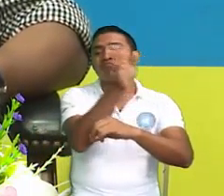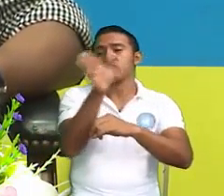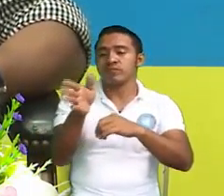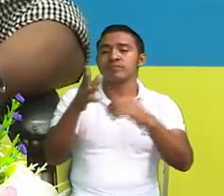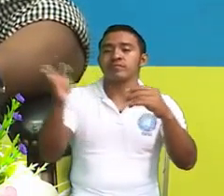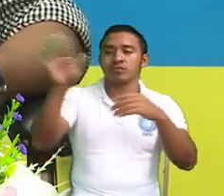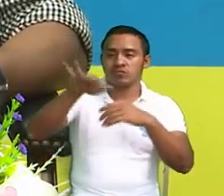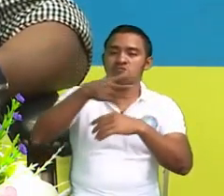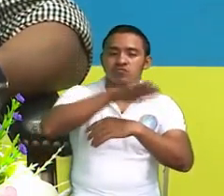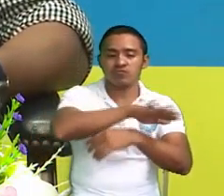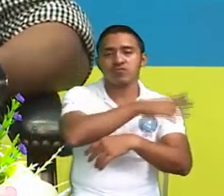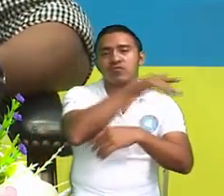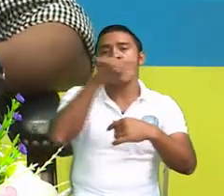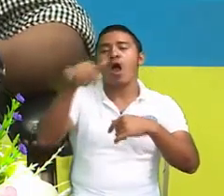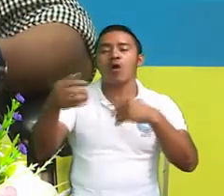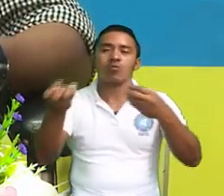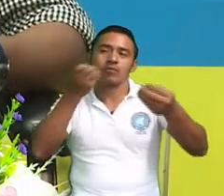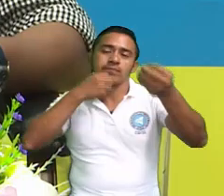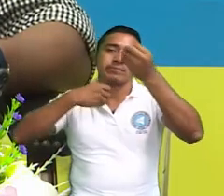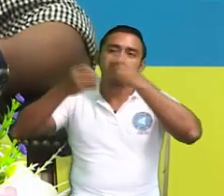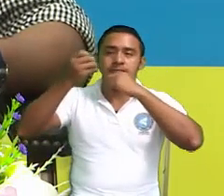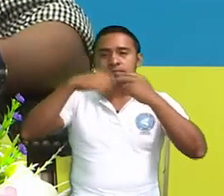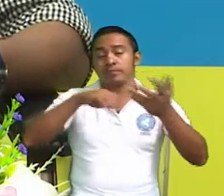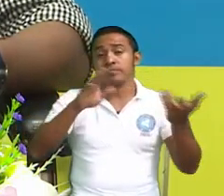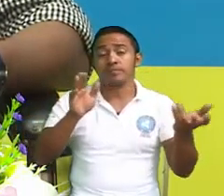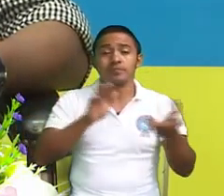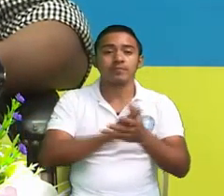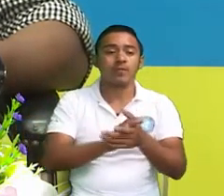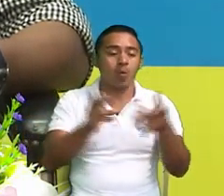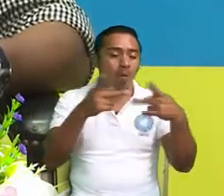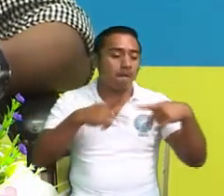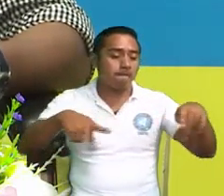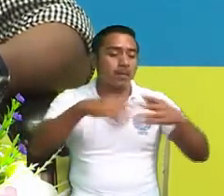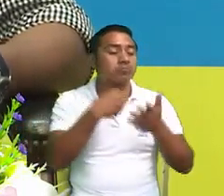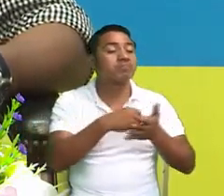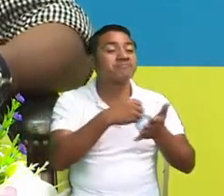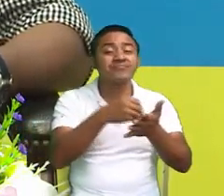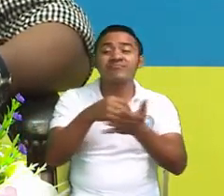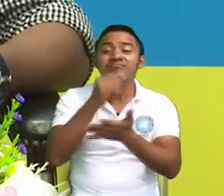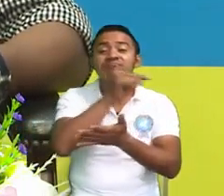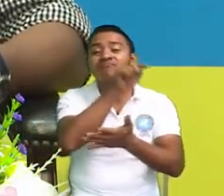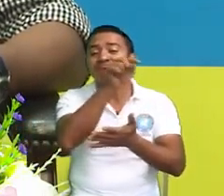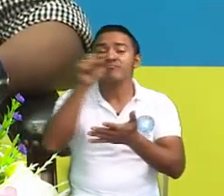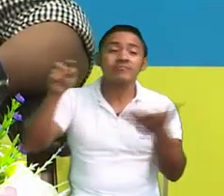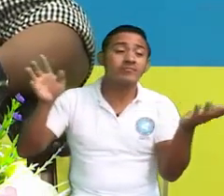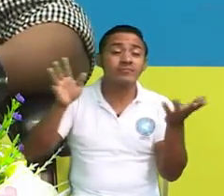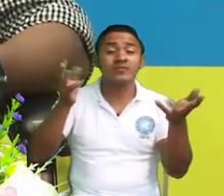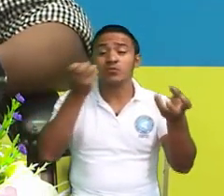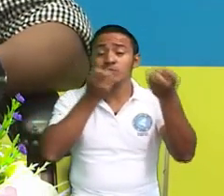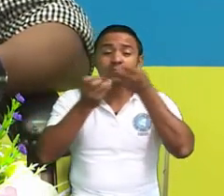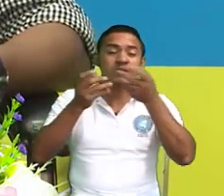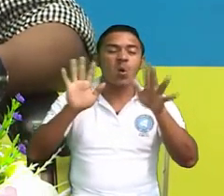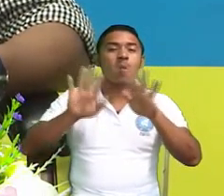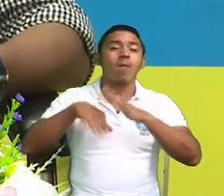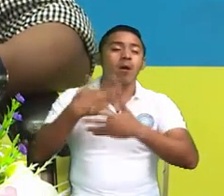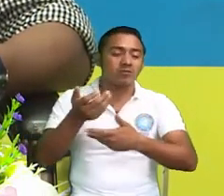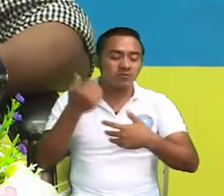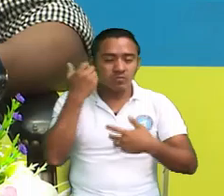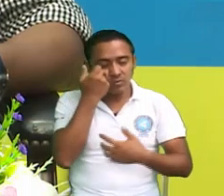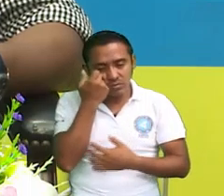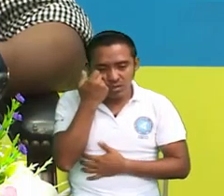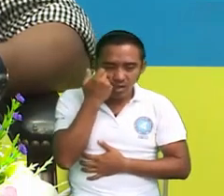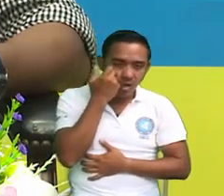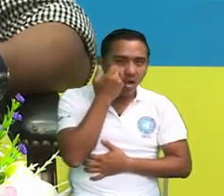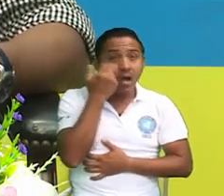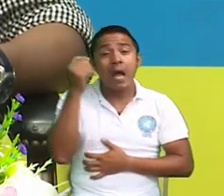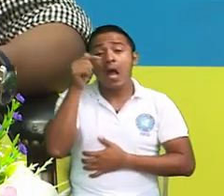suelen alimentarse ya sea en las playas, en los sitios turísticos, y por supuesto debemos tomar algunas